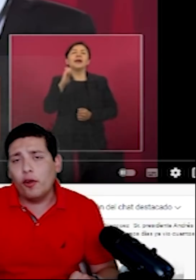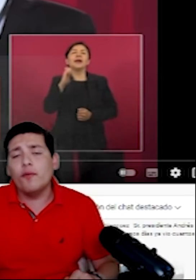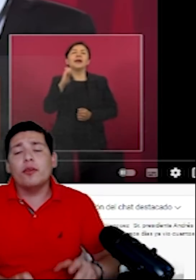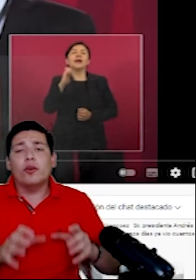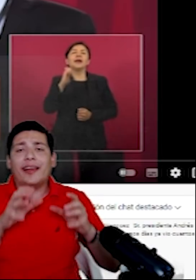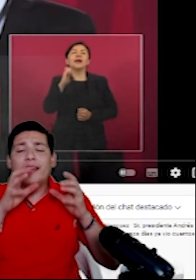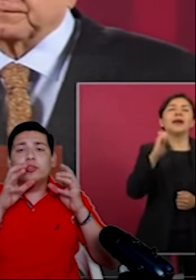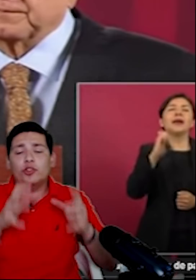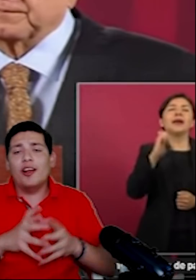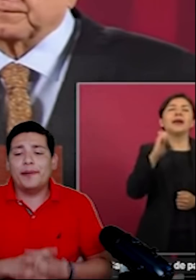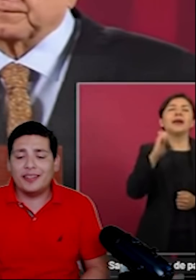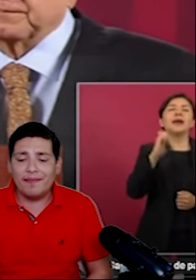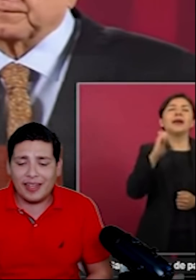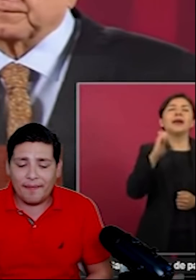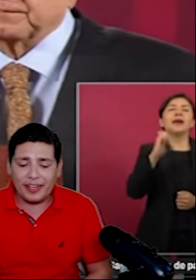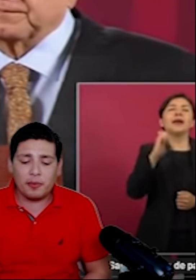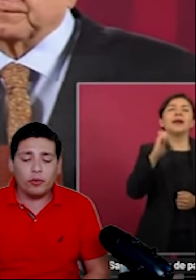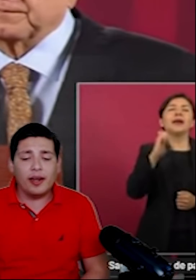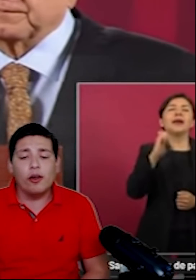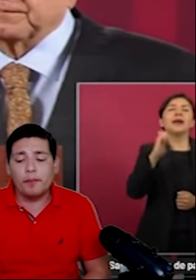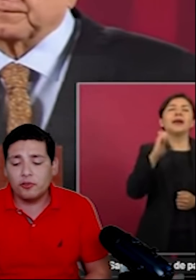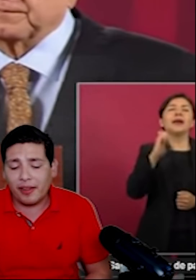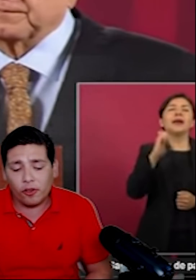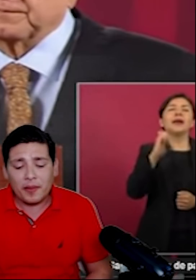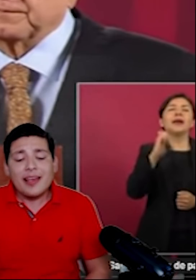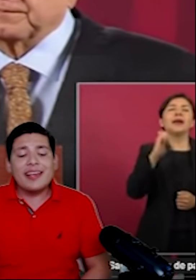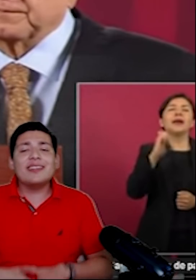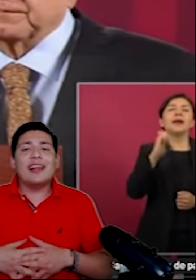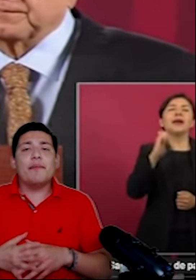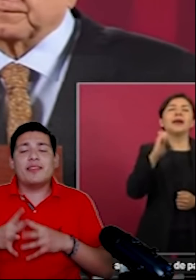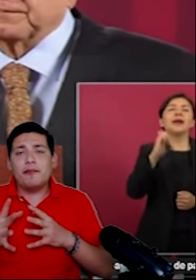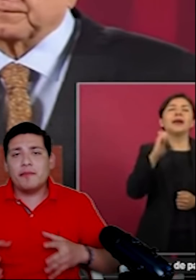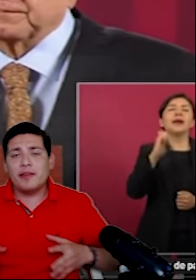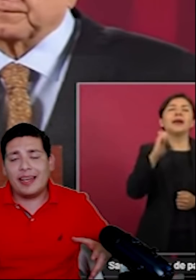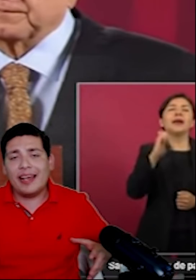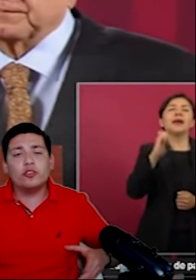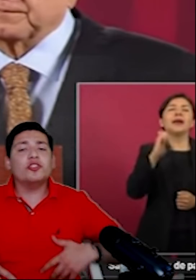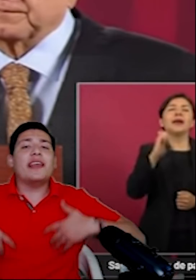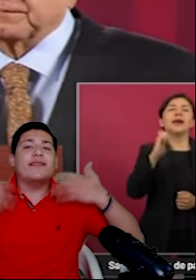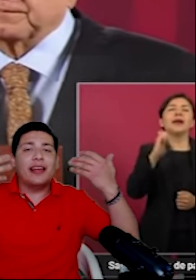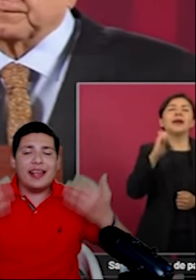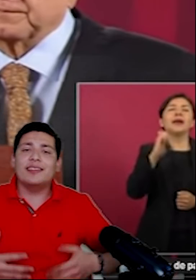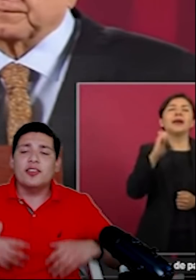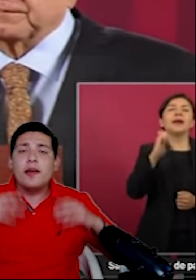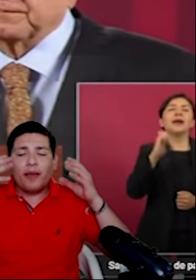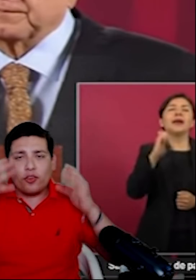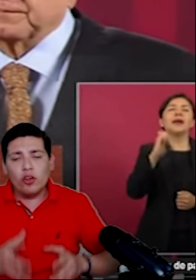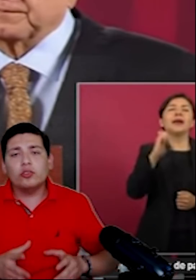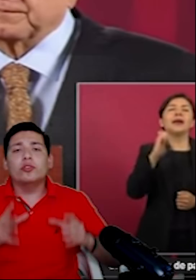ruido fue lo que denunció el presidente Andrés Manuel López Obrador, y es que lamentablemente estos